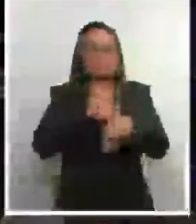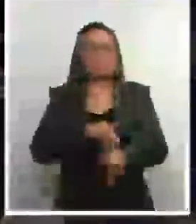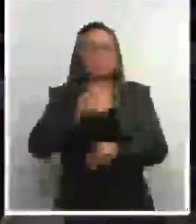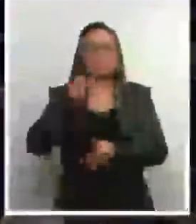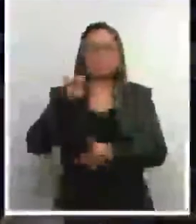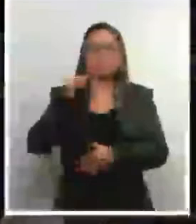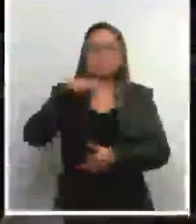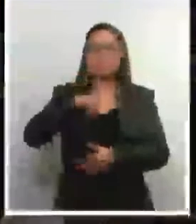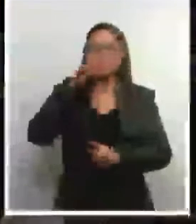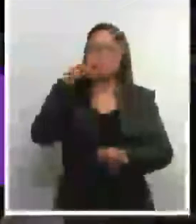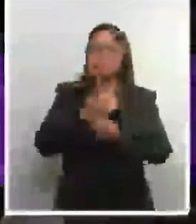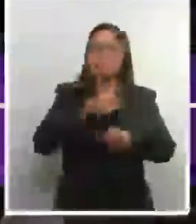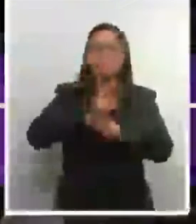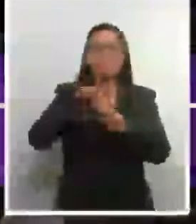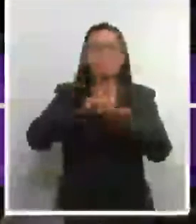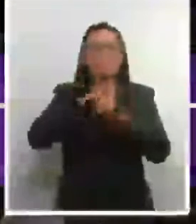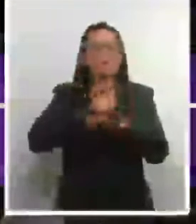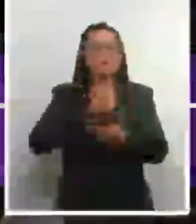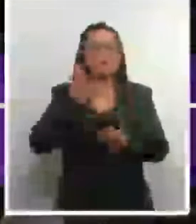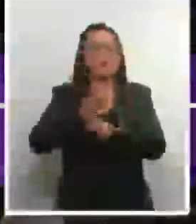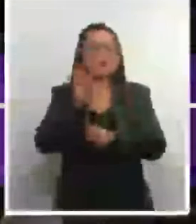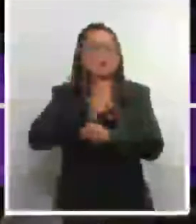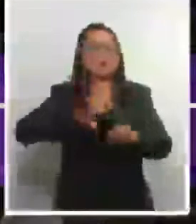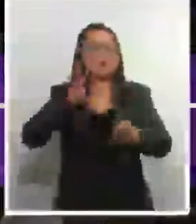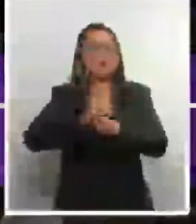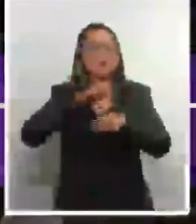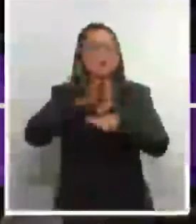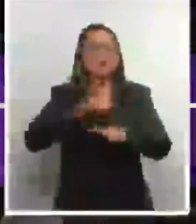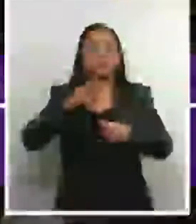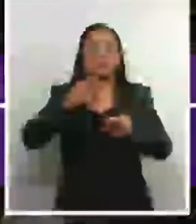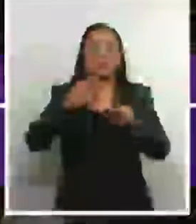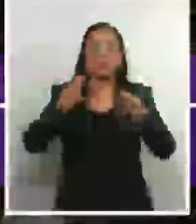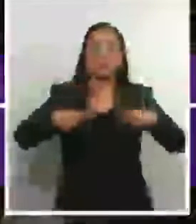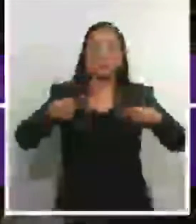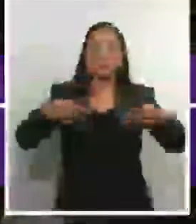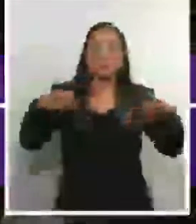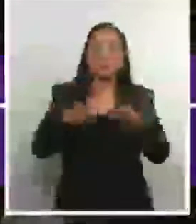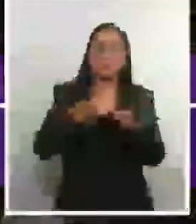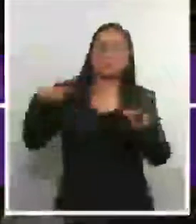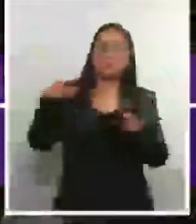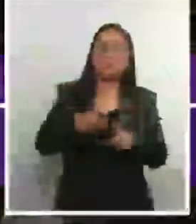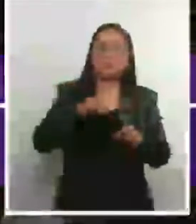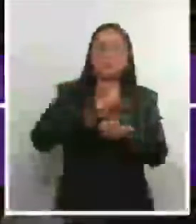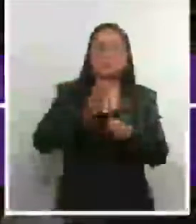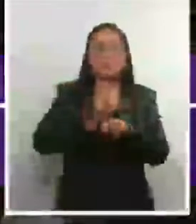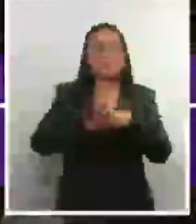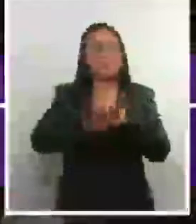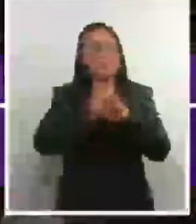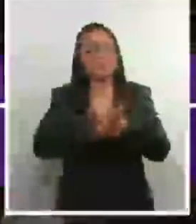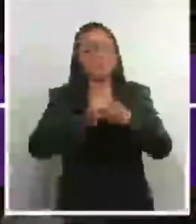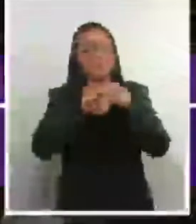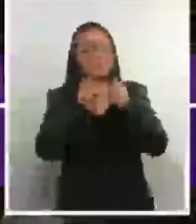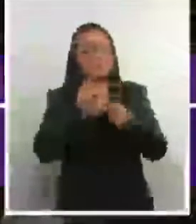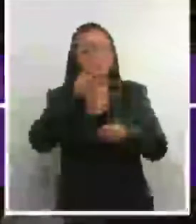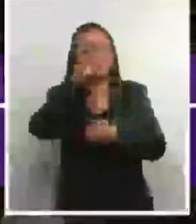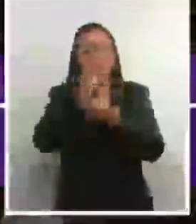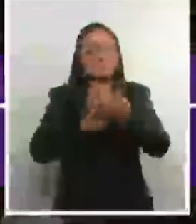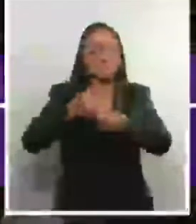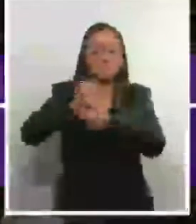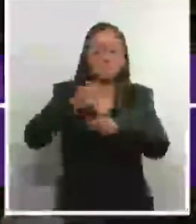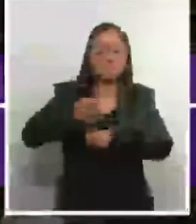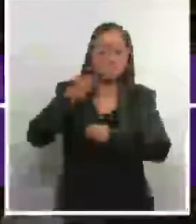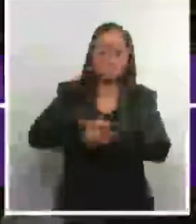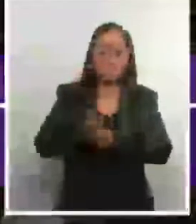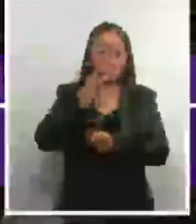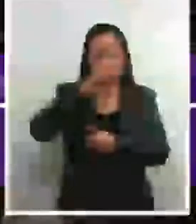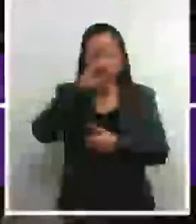Su función se sustenta en la protección integral de las personas y tiene como ejes rectores la prevención social de la violencia y del